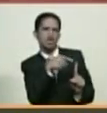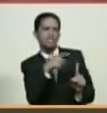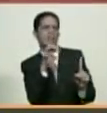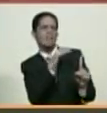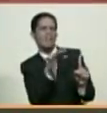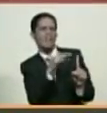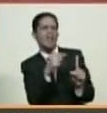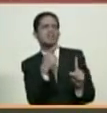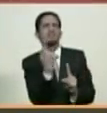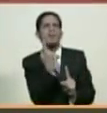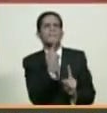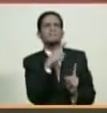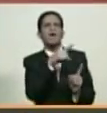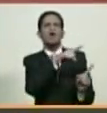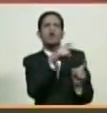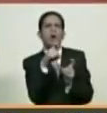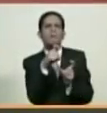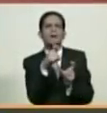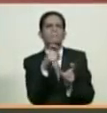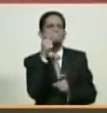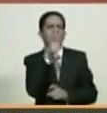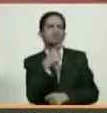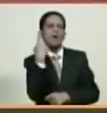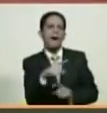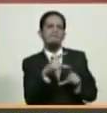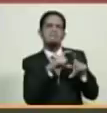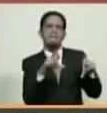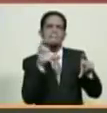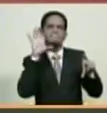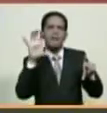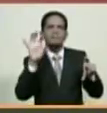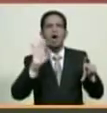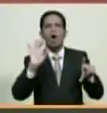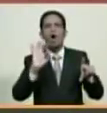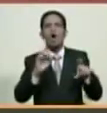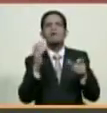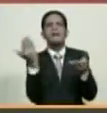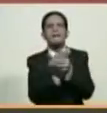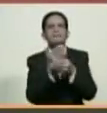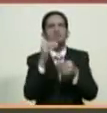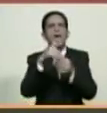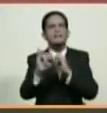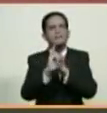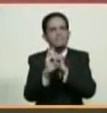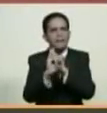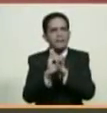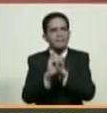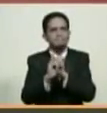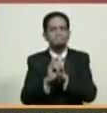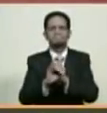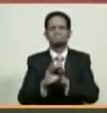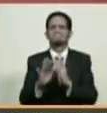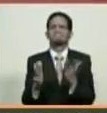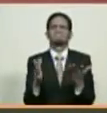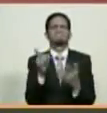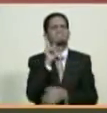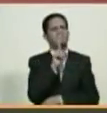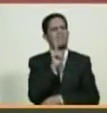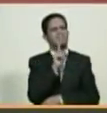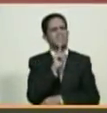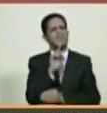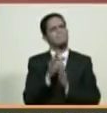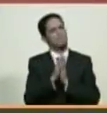abuelas que estuvieran con el carnet de la patria o inscritos en el sistema patria. Ya dejen de mentir y dejen